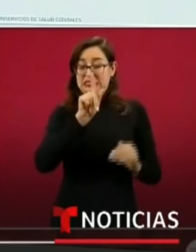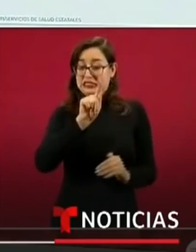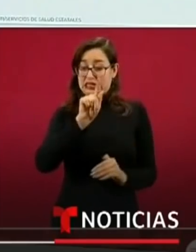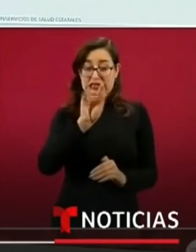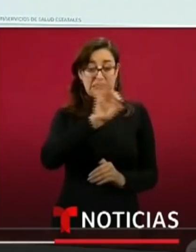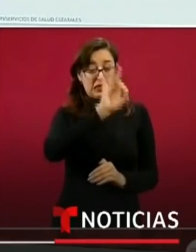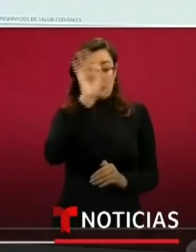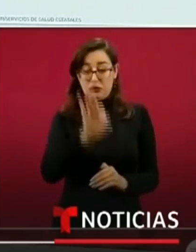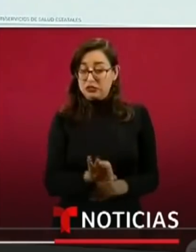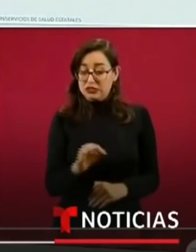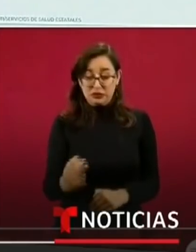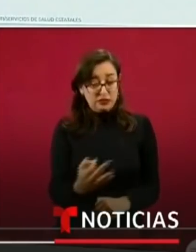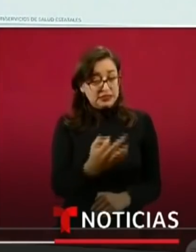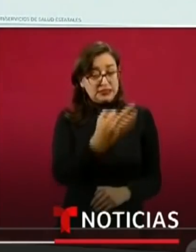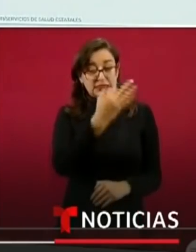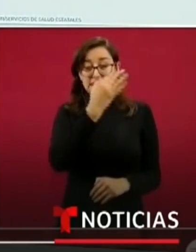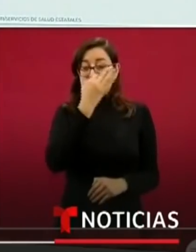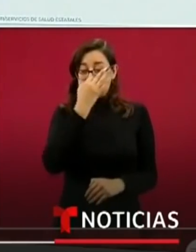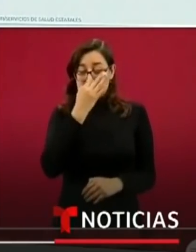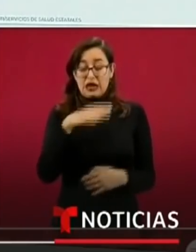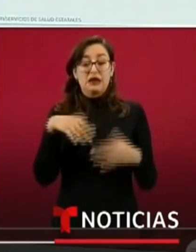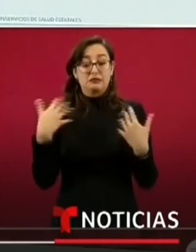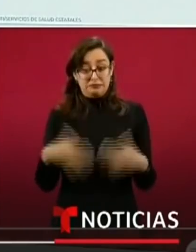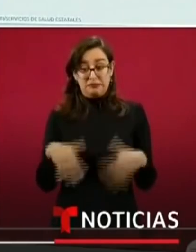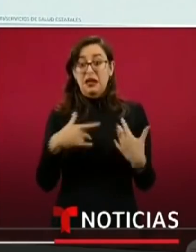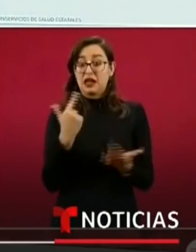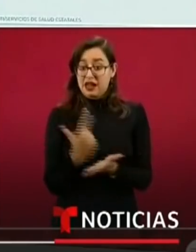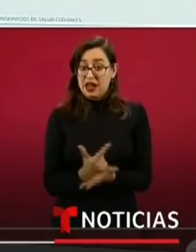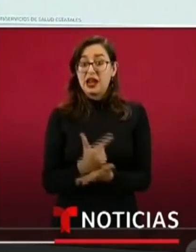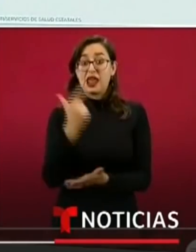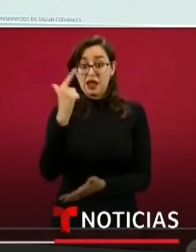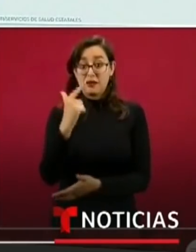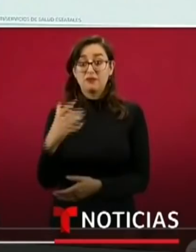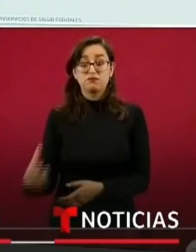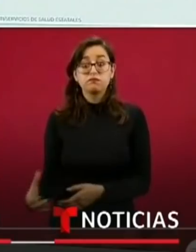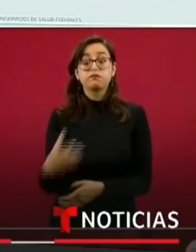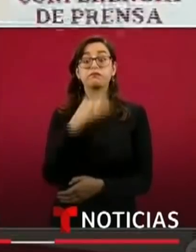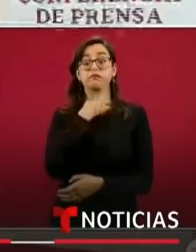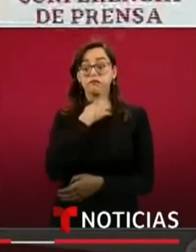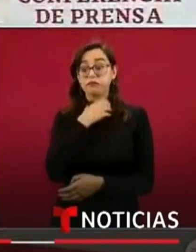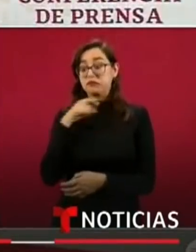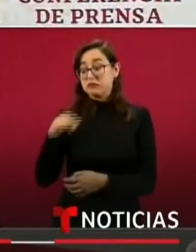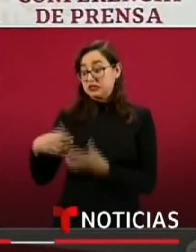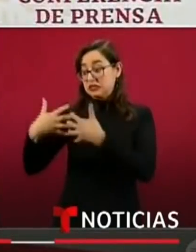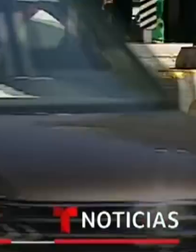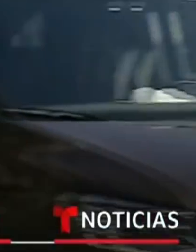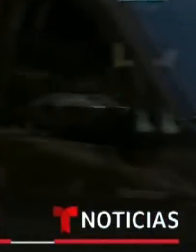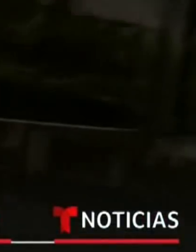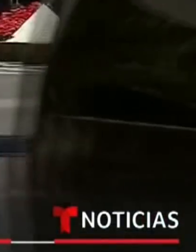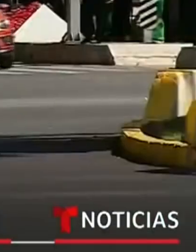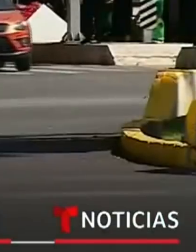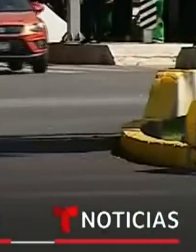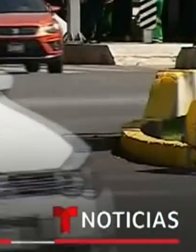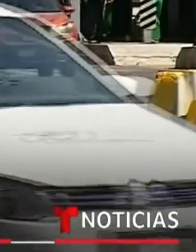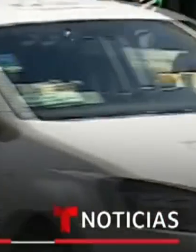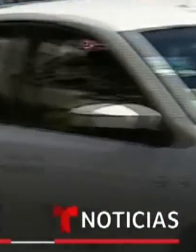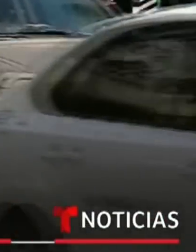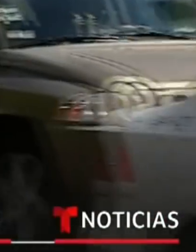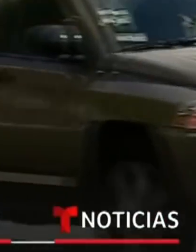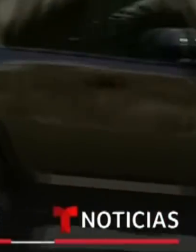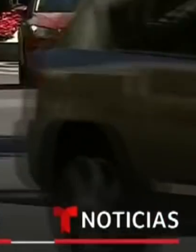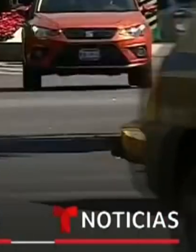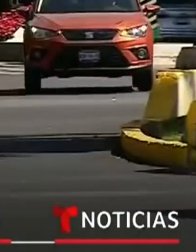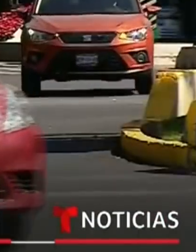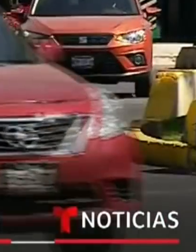del 70% de ocupación de ventiladores mecánicos, de respiradores mecánicos. Pero no solo la capital vive